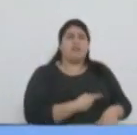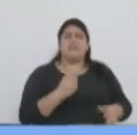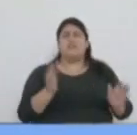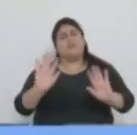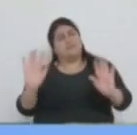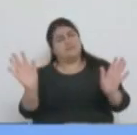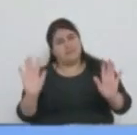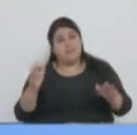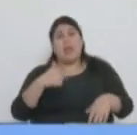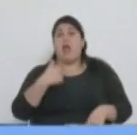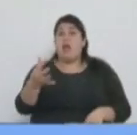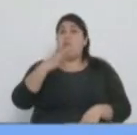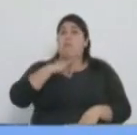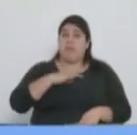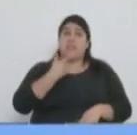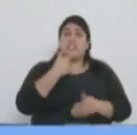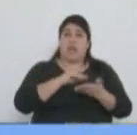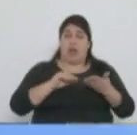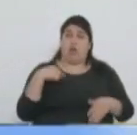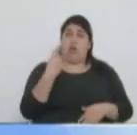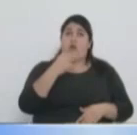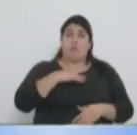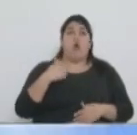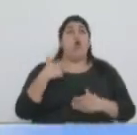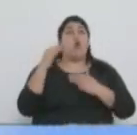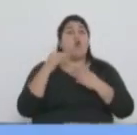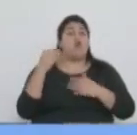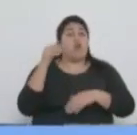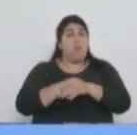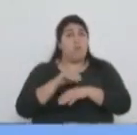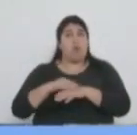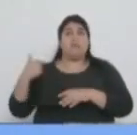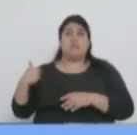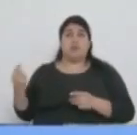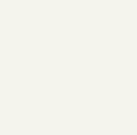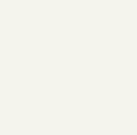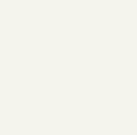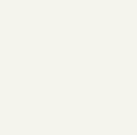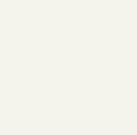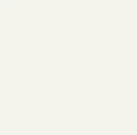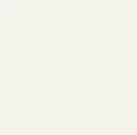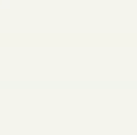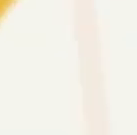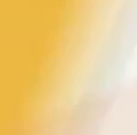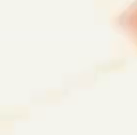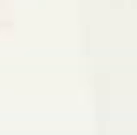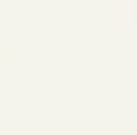senador que tiene COVID y nos comprometemos a tratar el temario acordado, acá estamos para tratarlo.